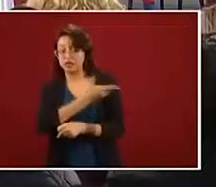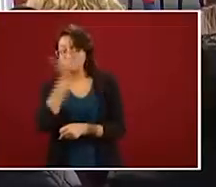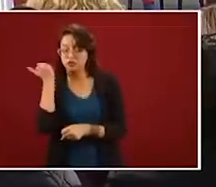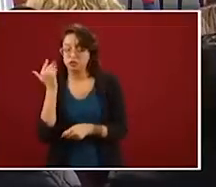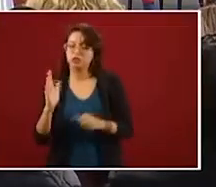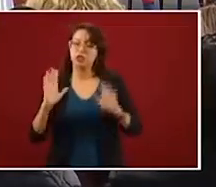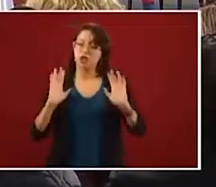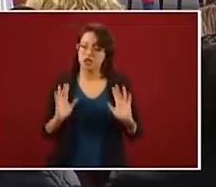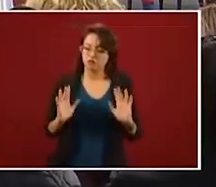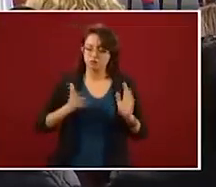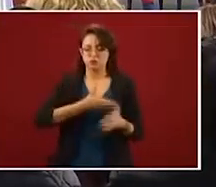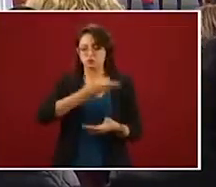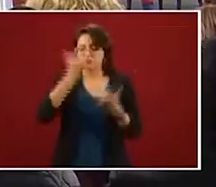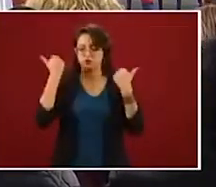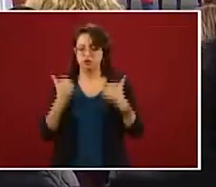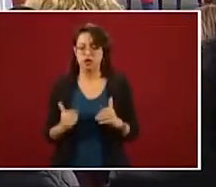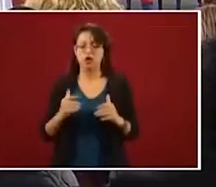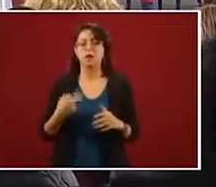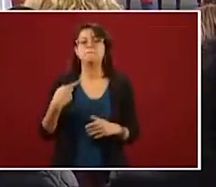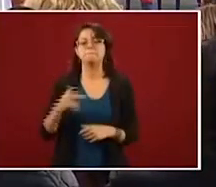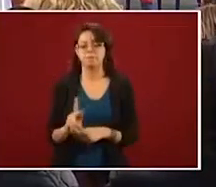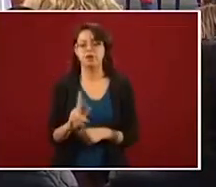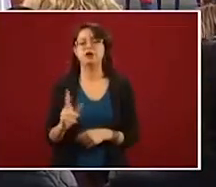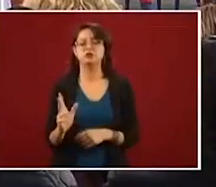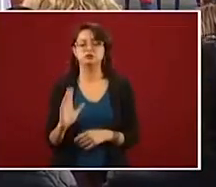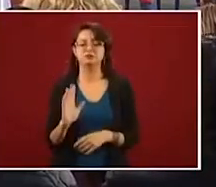posible asignación de una